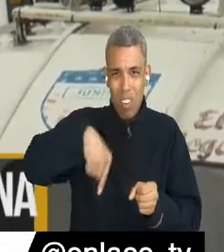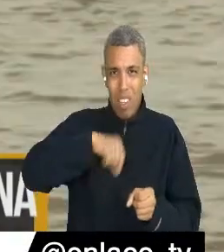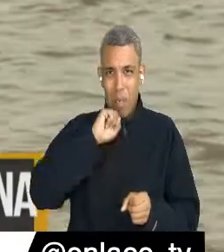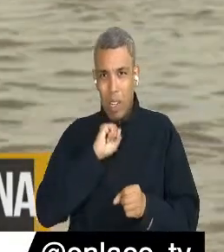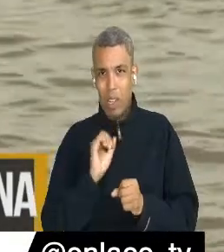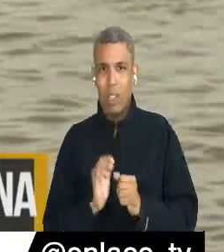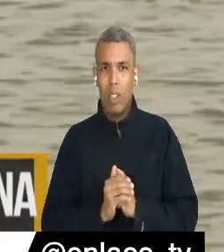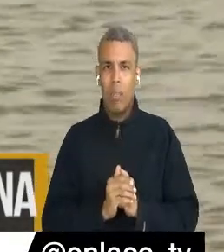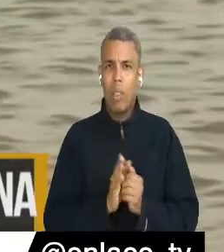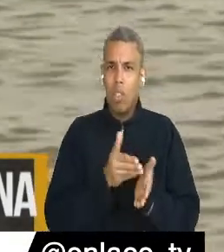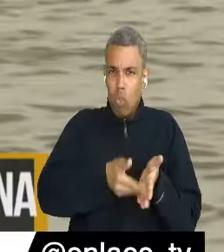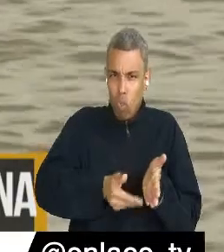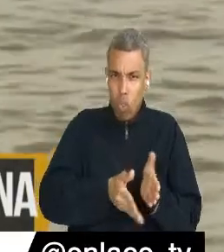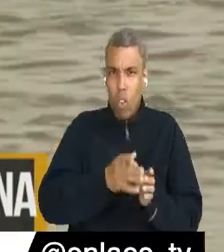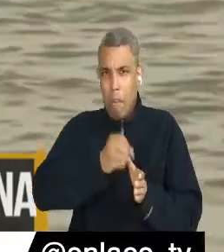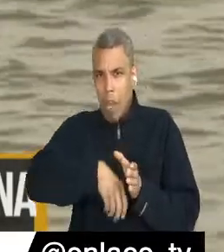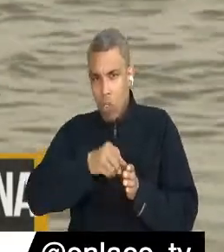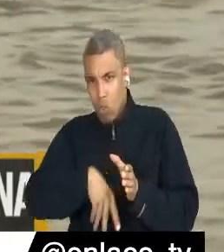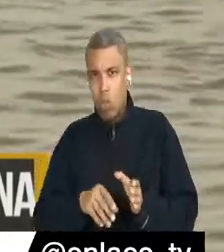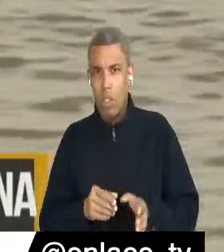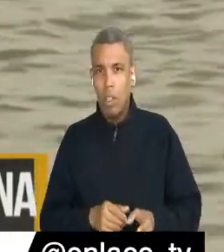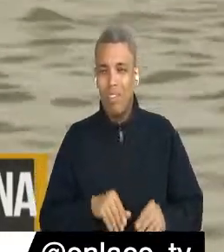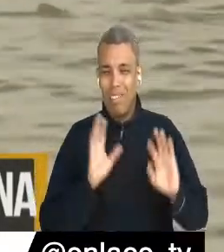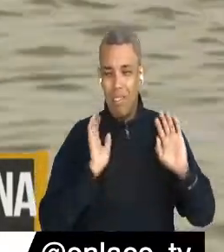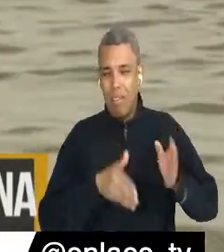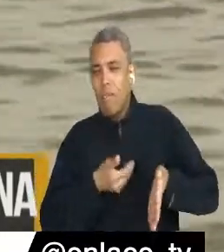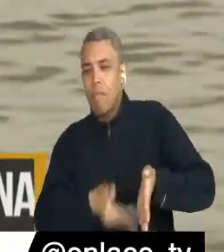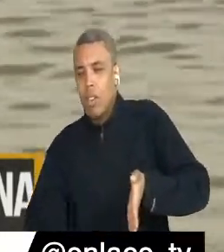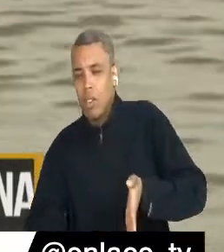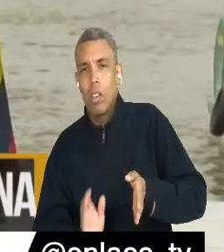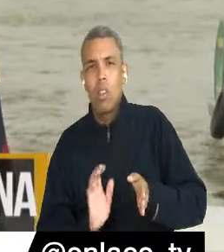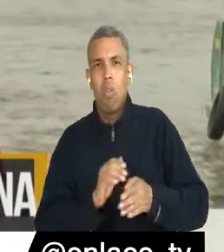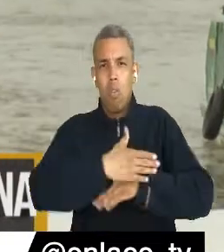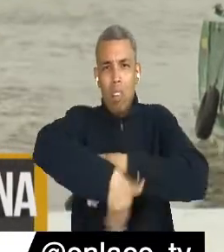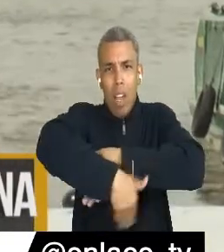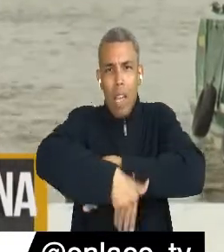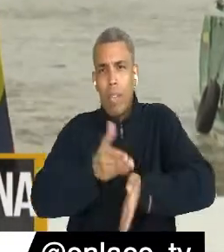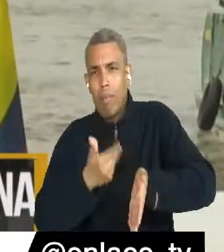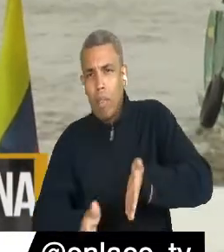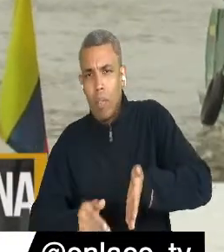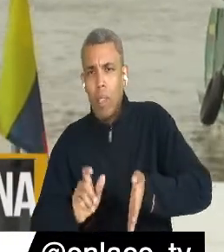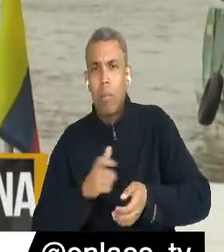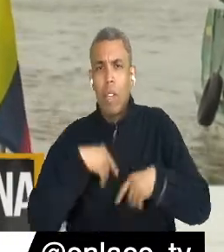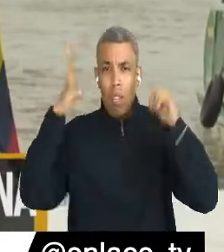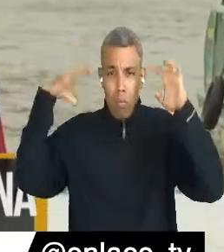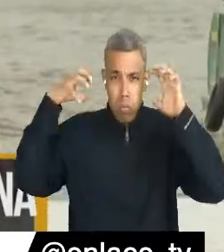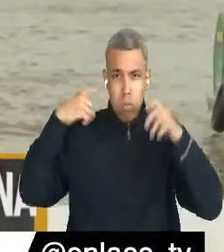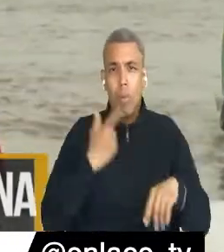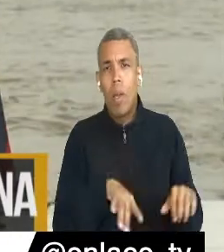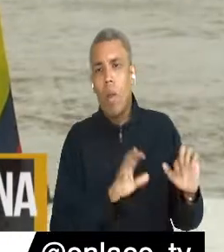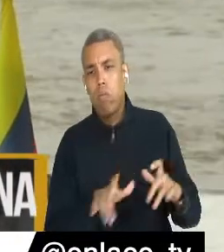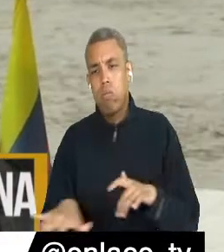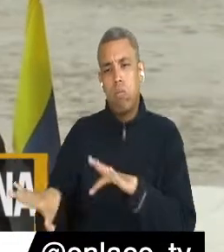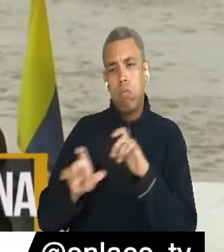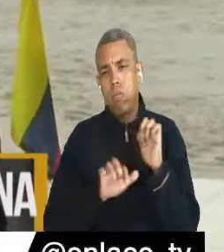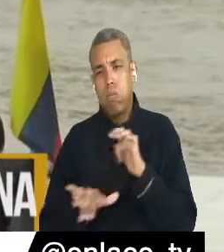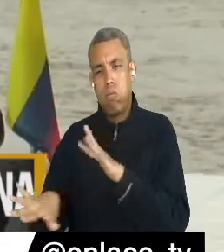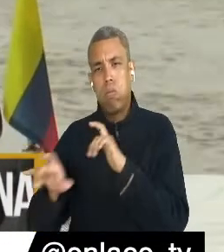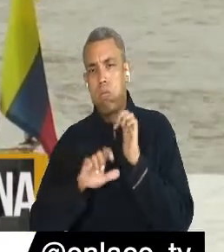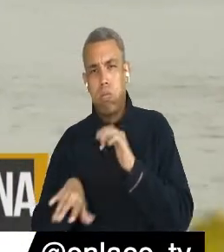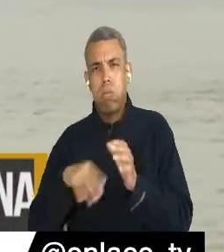de los residuos sólidos para no estarlos arrojando a las vías, porque estos residuos sólidos al final van